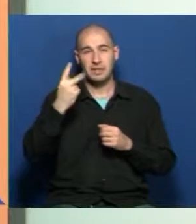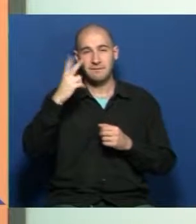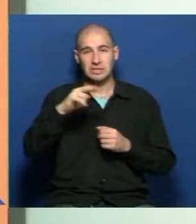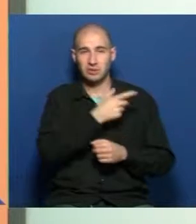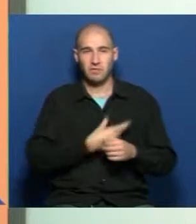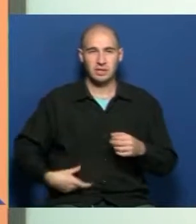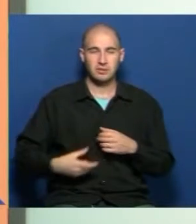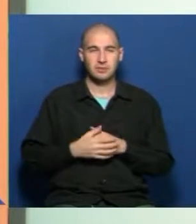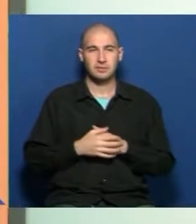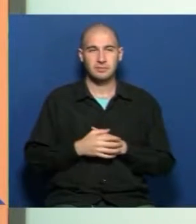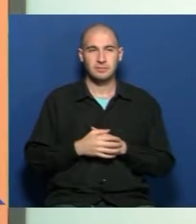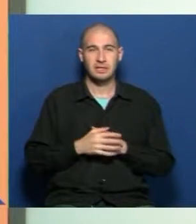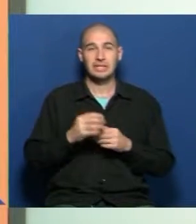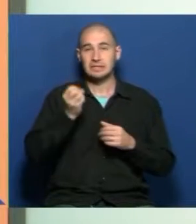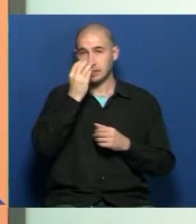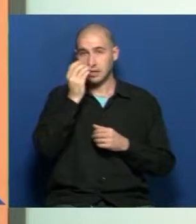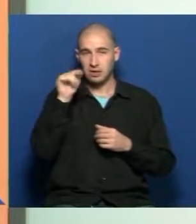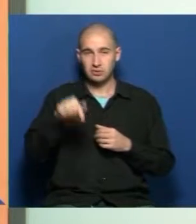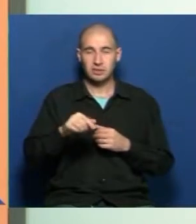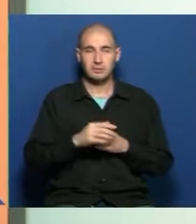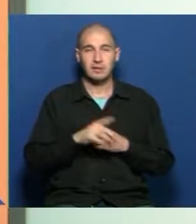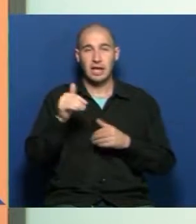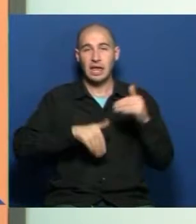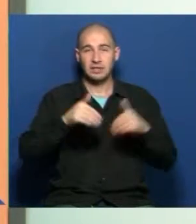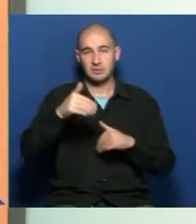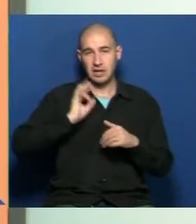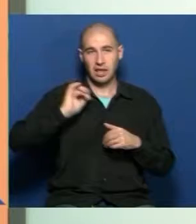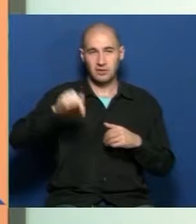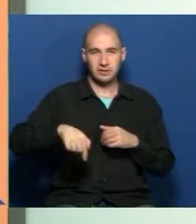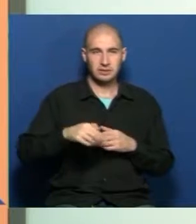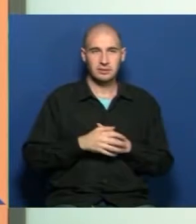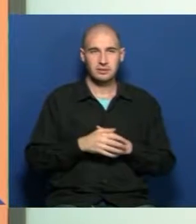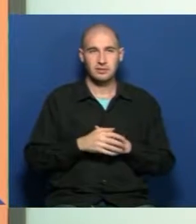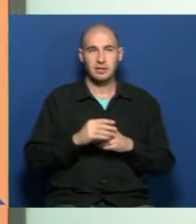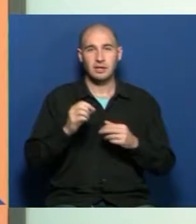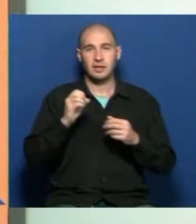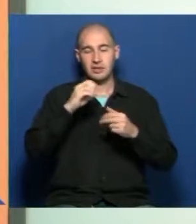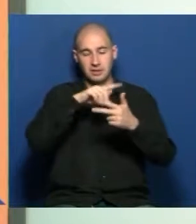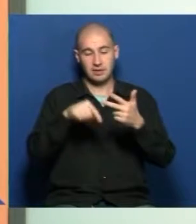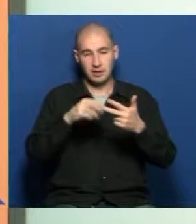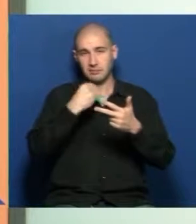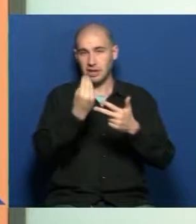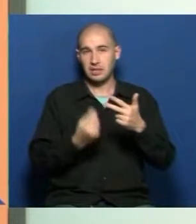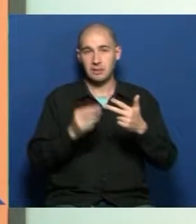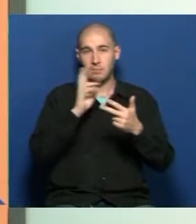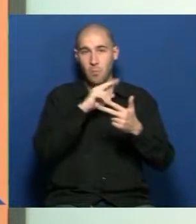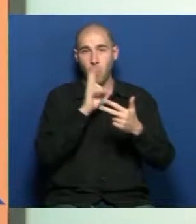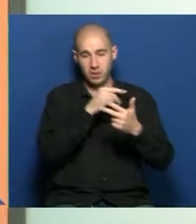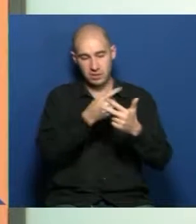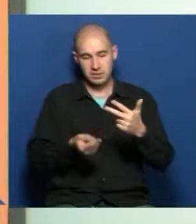vicegobernadora. Y en Santa Rosa, que tuvimos elecciones este año, las 3 principales candidatas eran